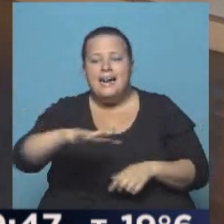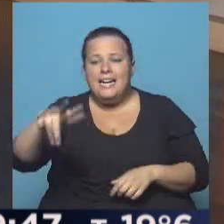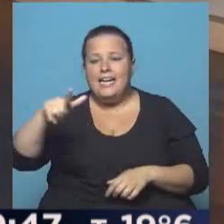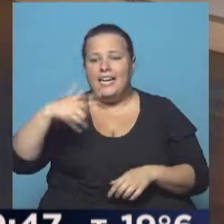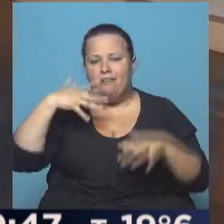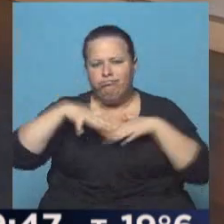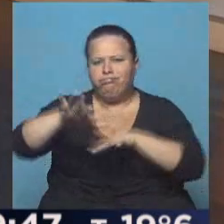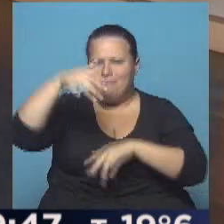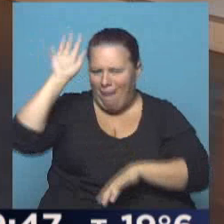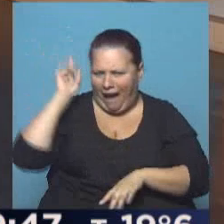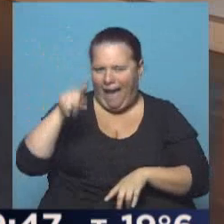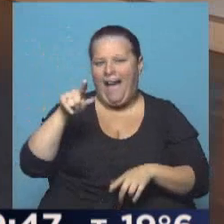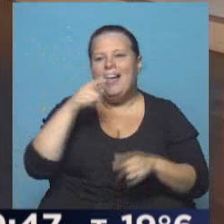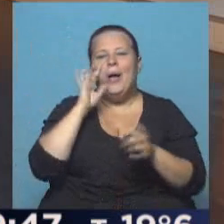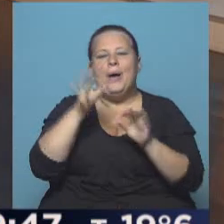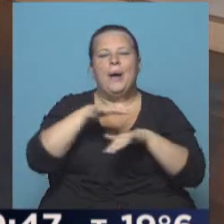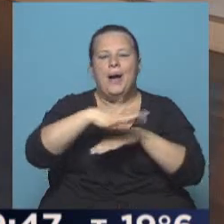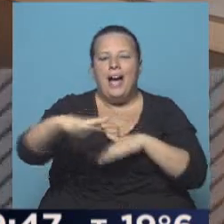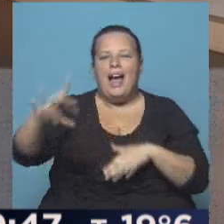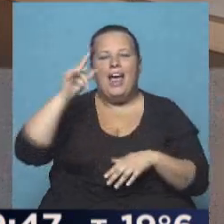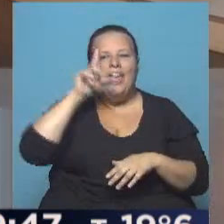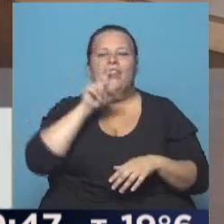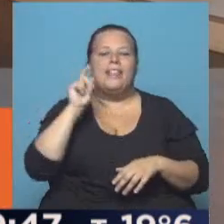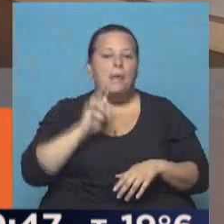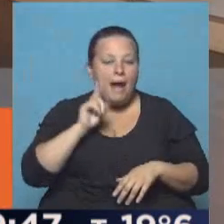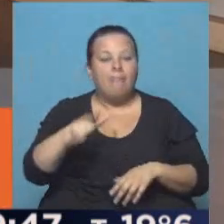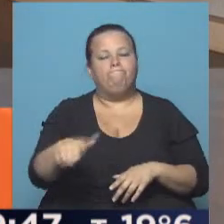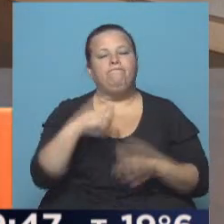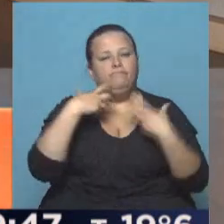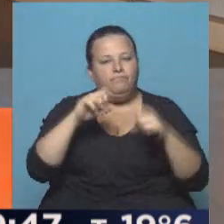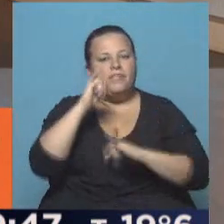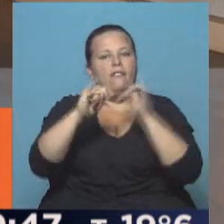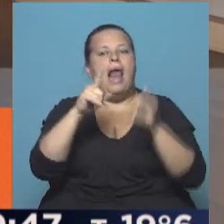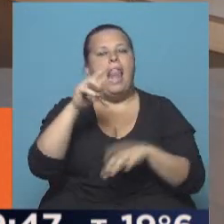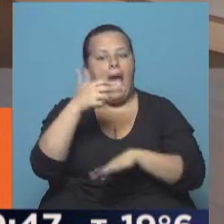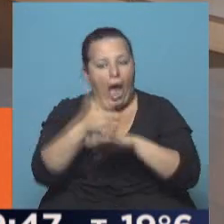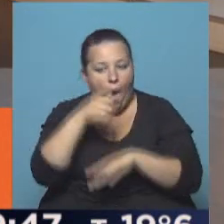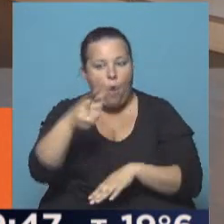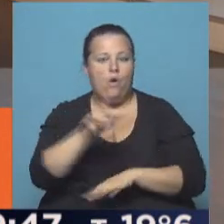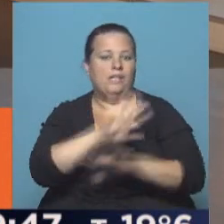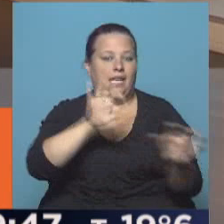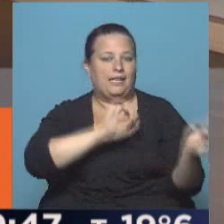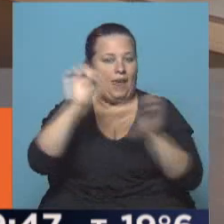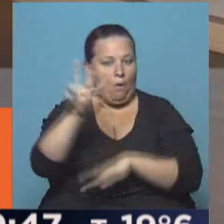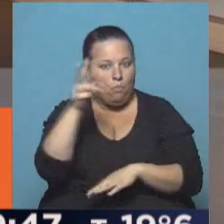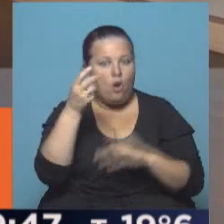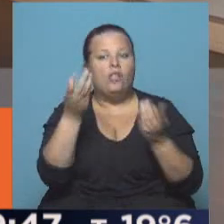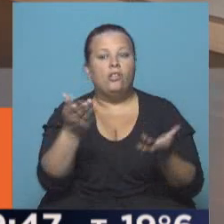más afluencia tienen los que están navegando por el delta del Paraná. Allí con este tema, Laura Maiocchi, ya con el traslado de cuerpos.